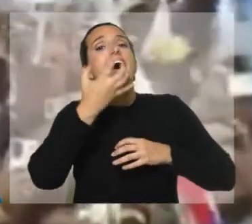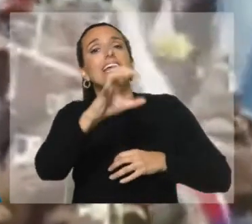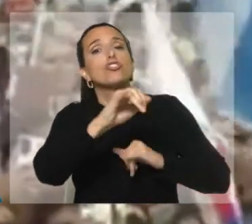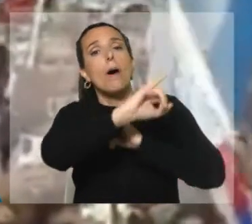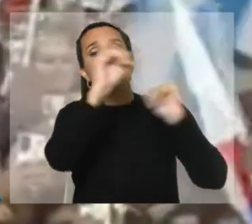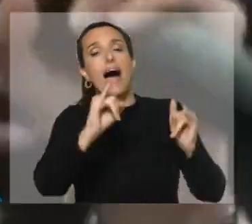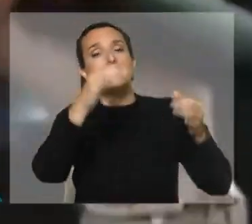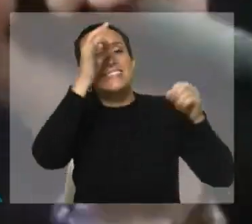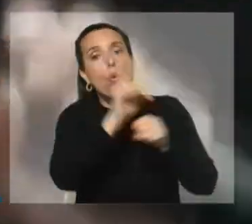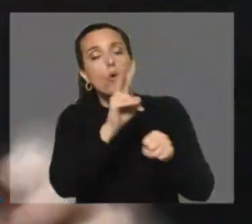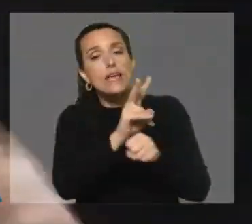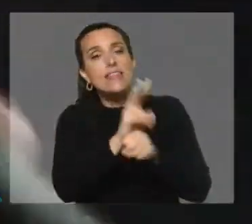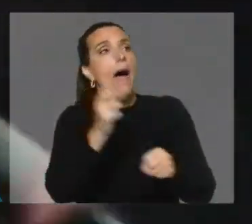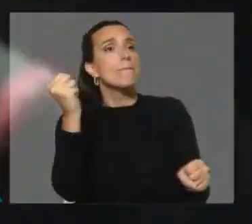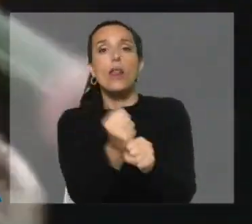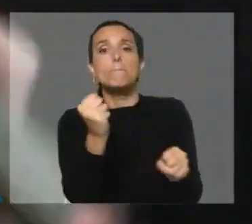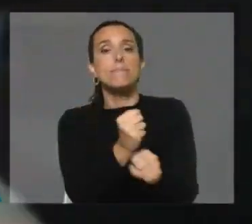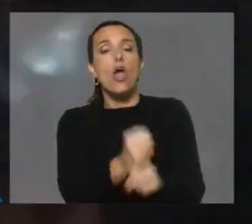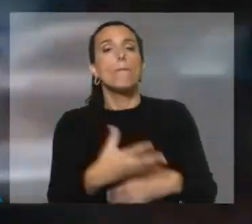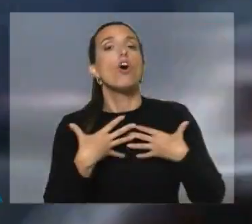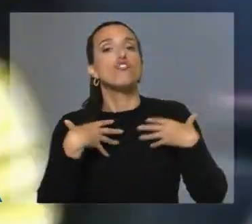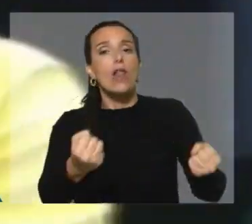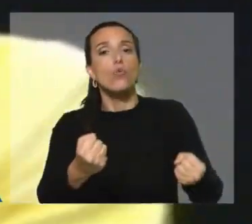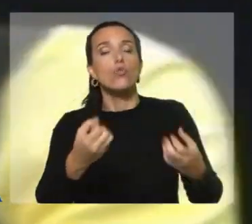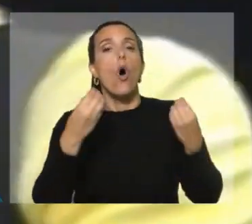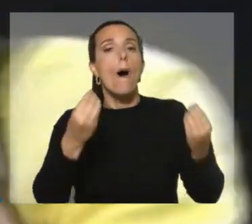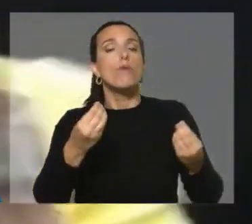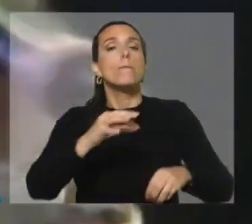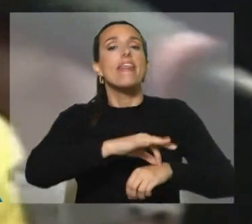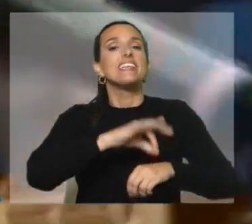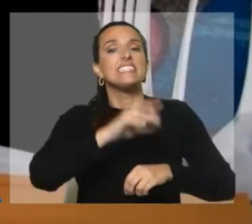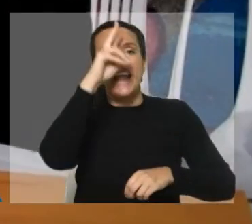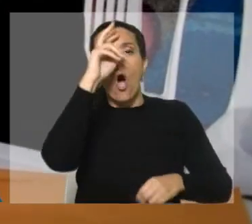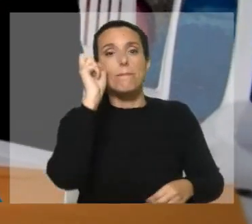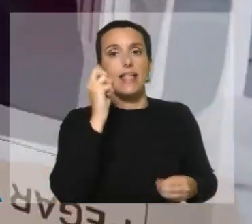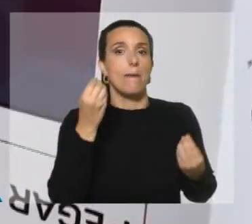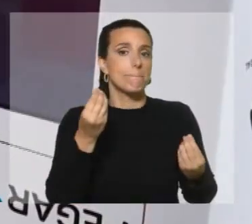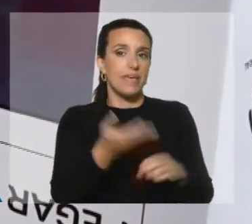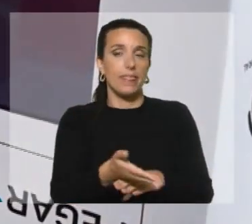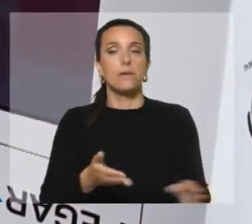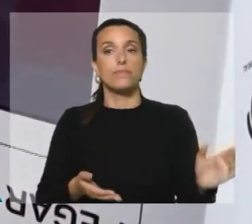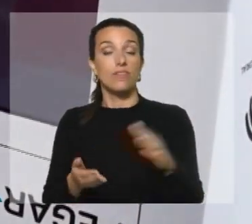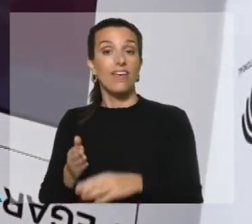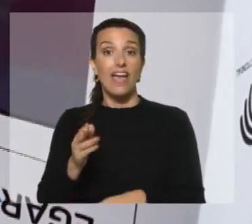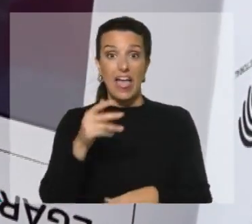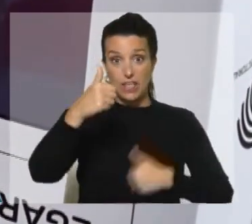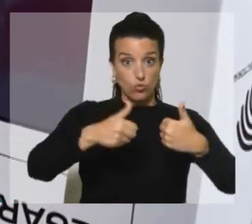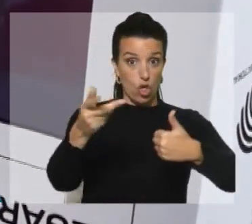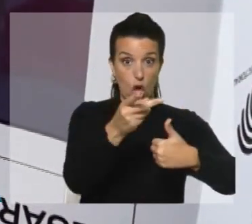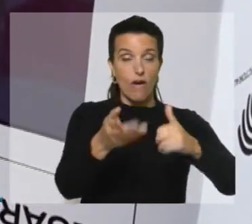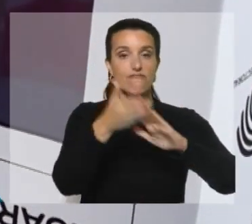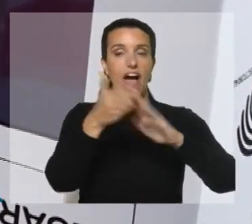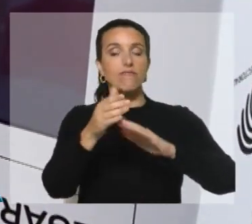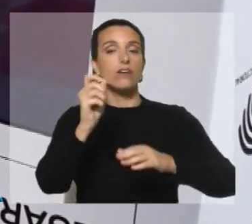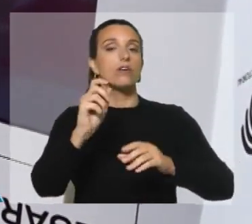seguridad por empleo por salud por medicina los hospitales el ganador del balotaje tendrá un